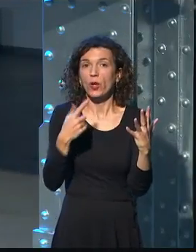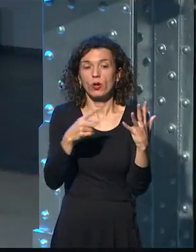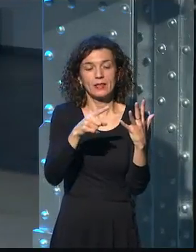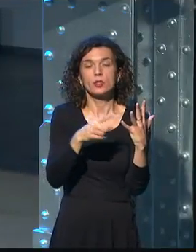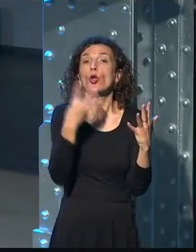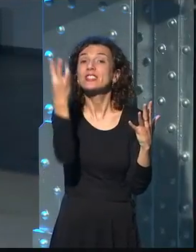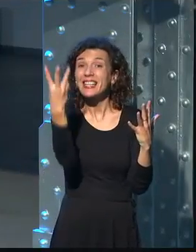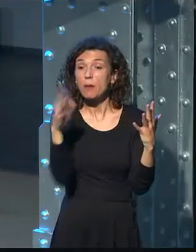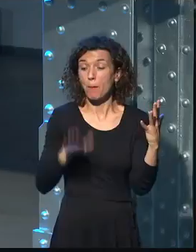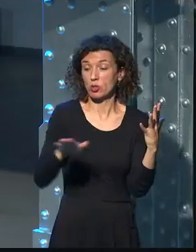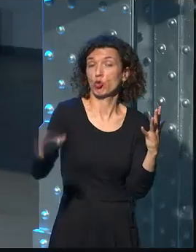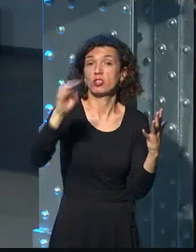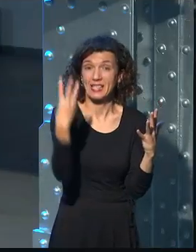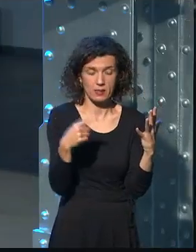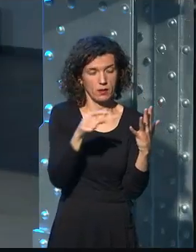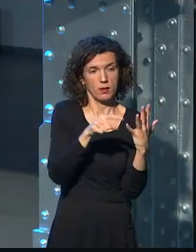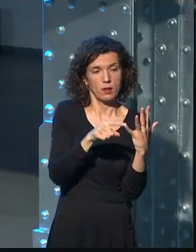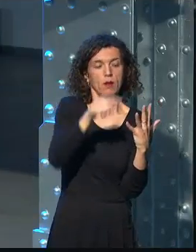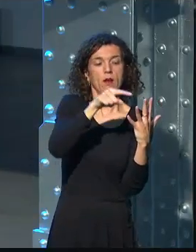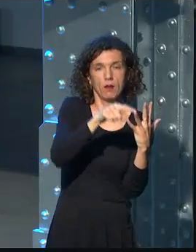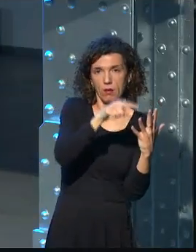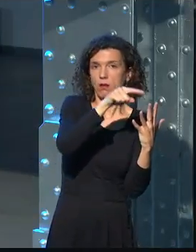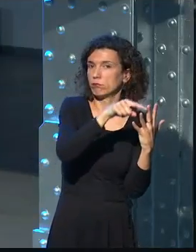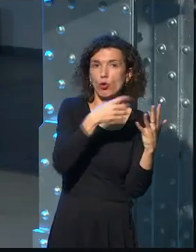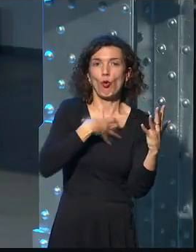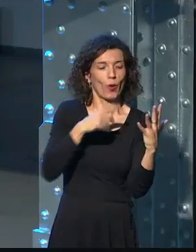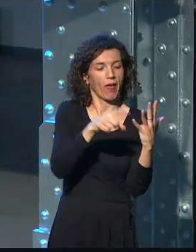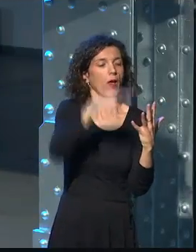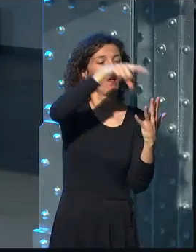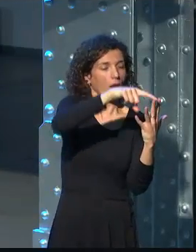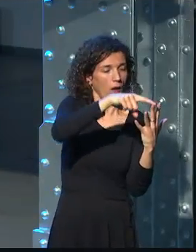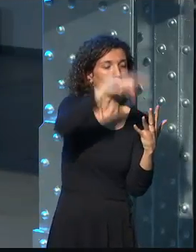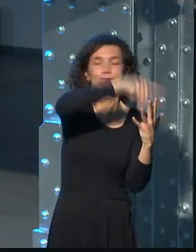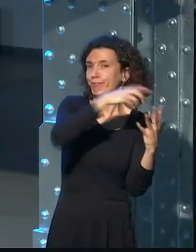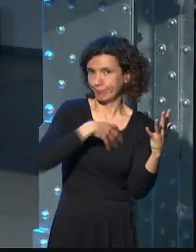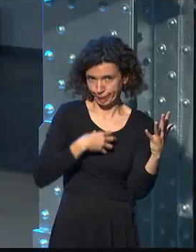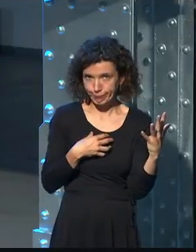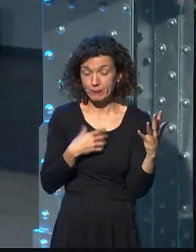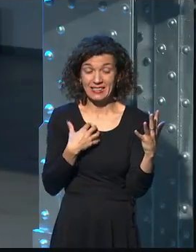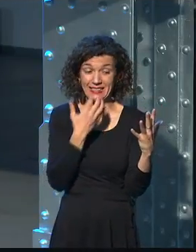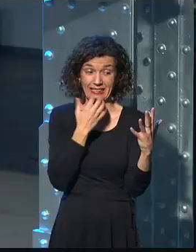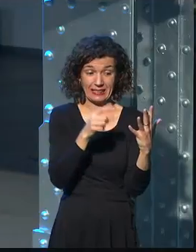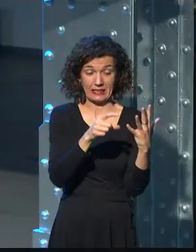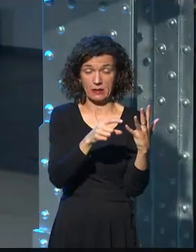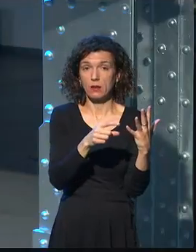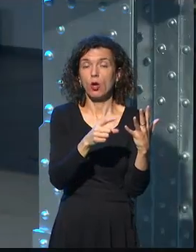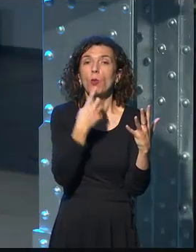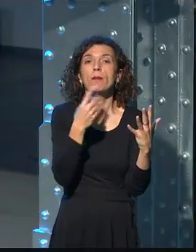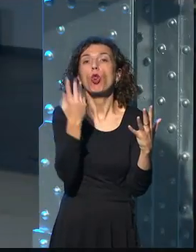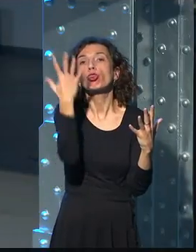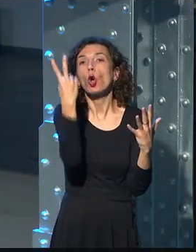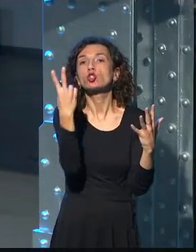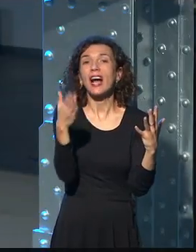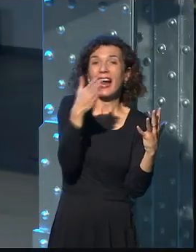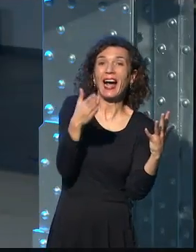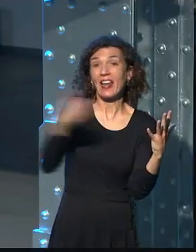3 posiciones, podéis ir de un dedo al otro contiguo, pero no podréis saltar. Si llegáis a un extremo y os digo, moveros 2 a la